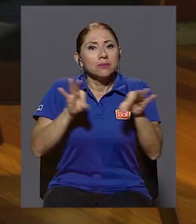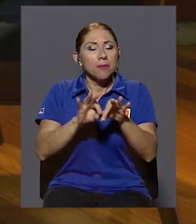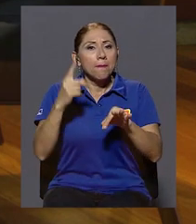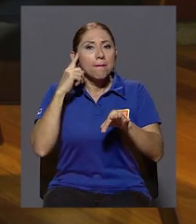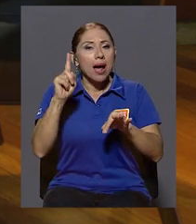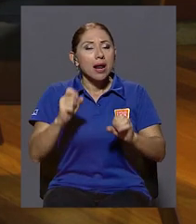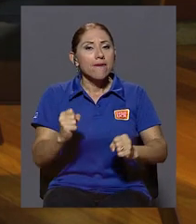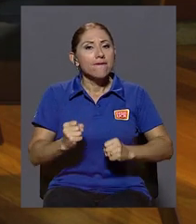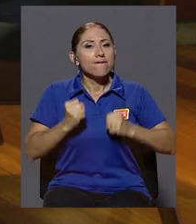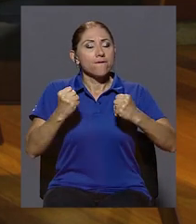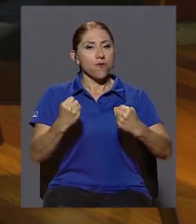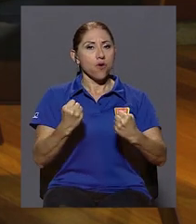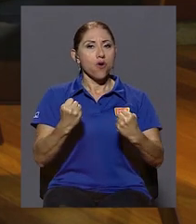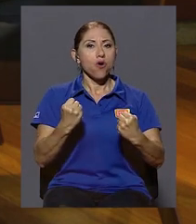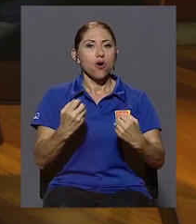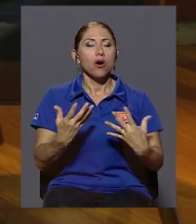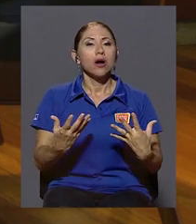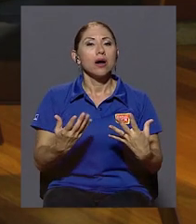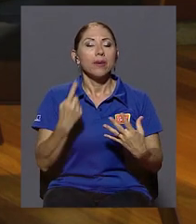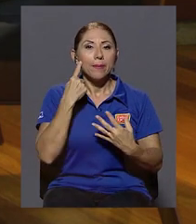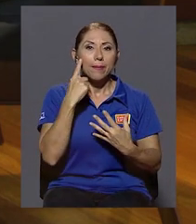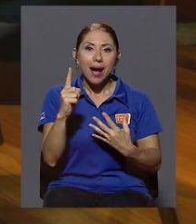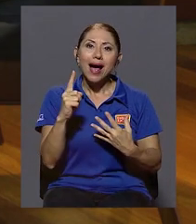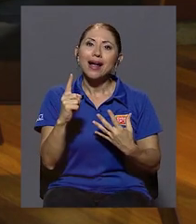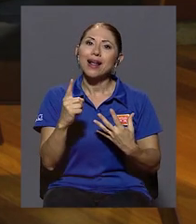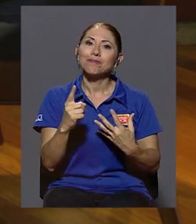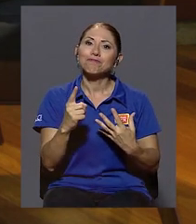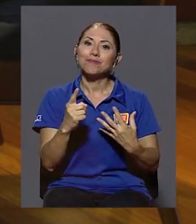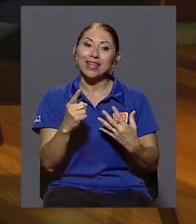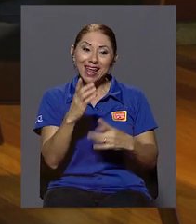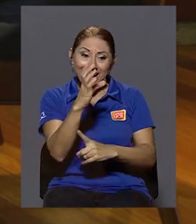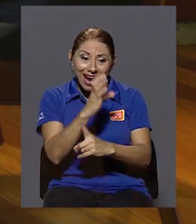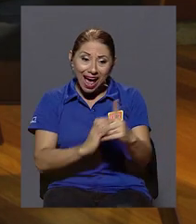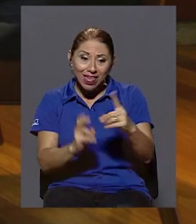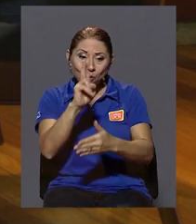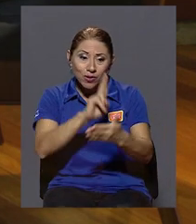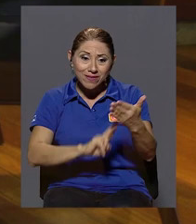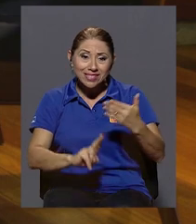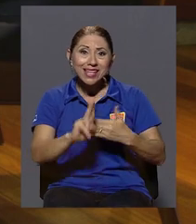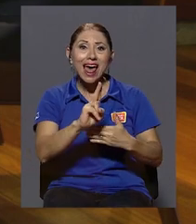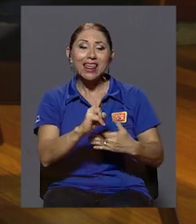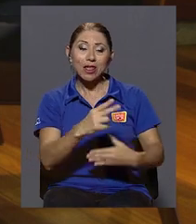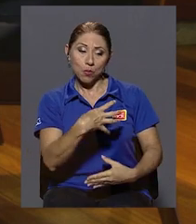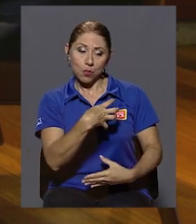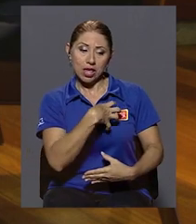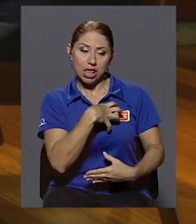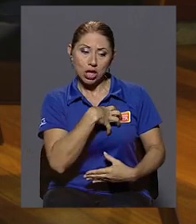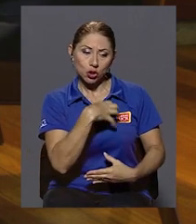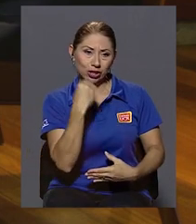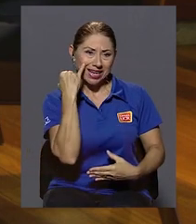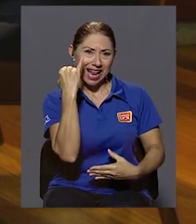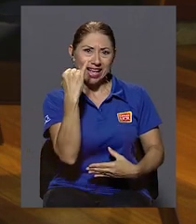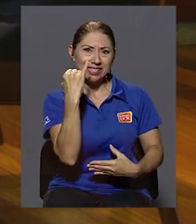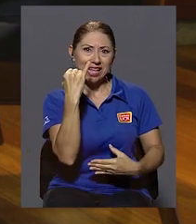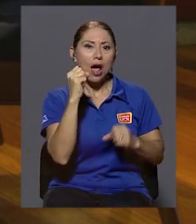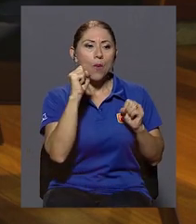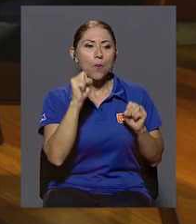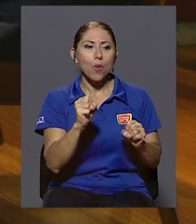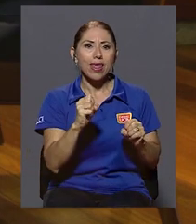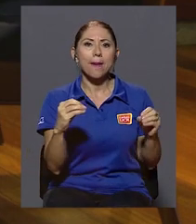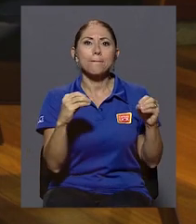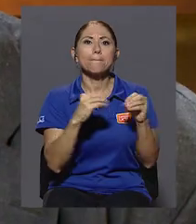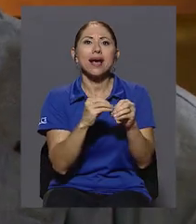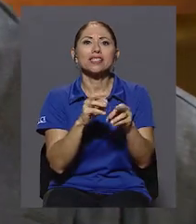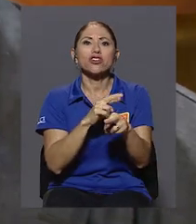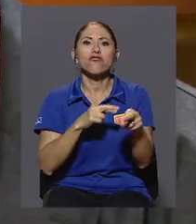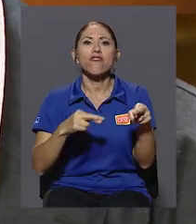ir consolidando y ajustando en la idiosincrasia de cada universidad una mirada más